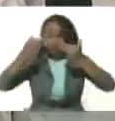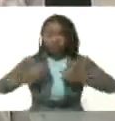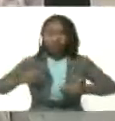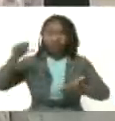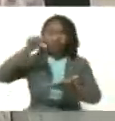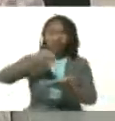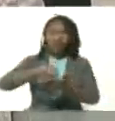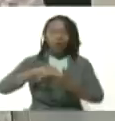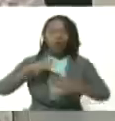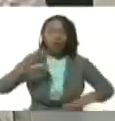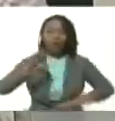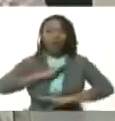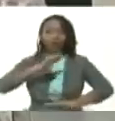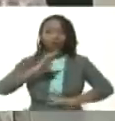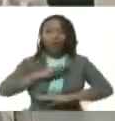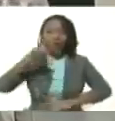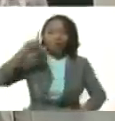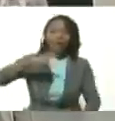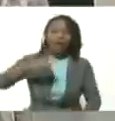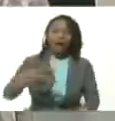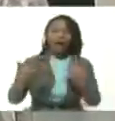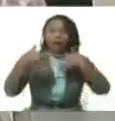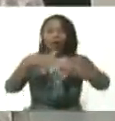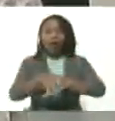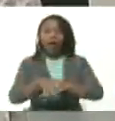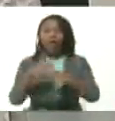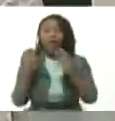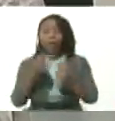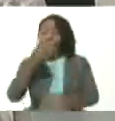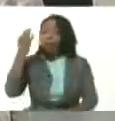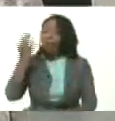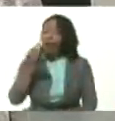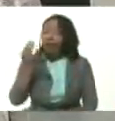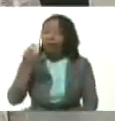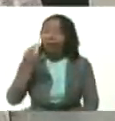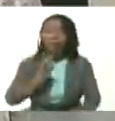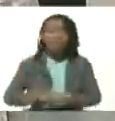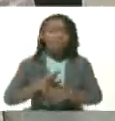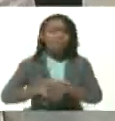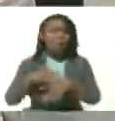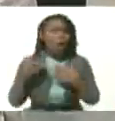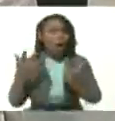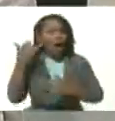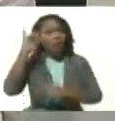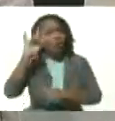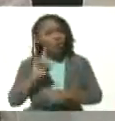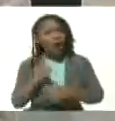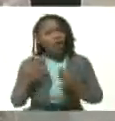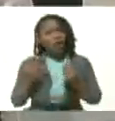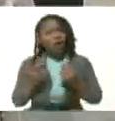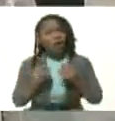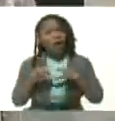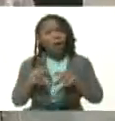y le satisface sus necesidades integrales, la economía real. Porque hay una economía capitalista por allí,